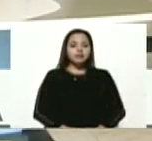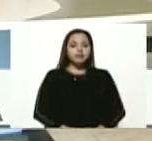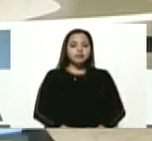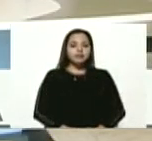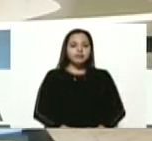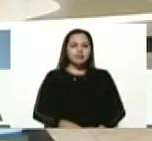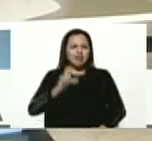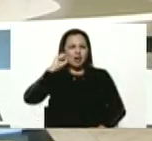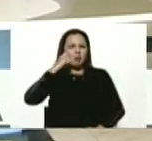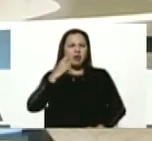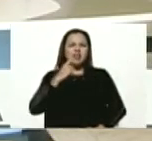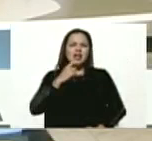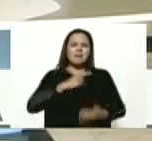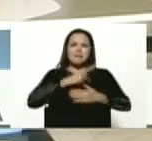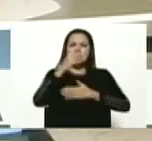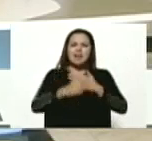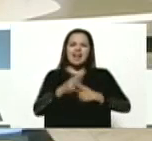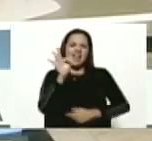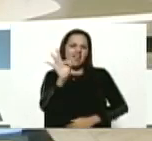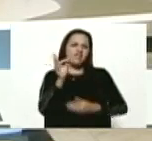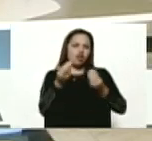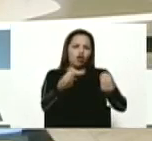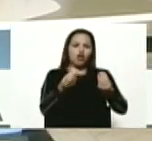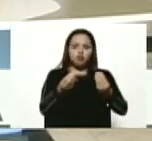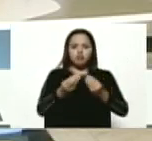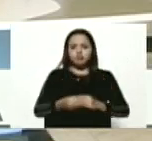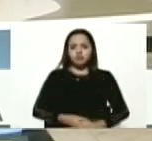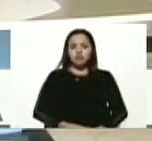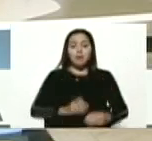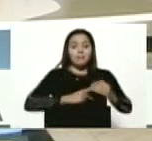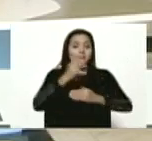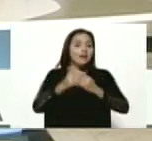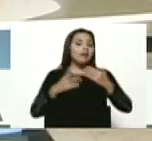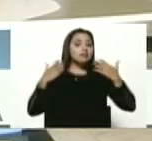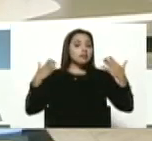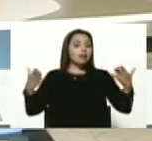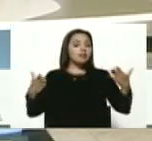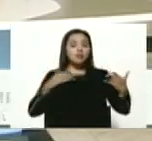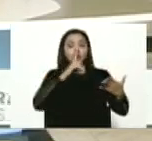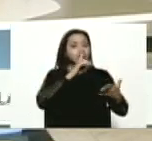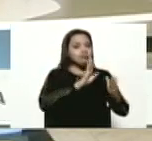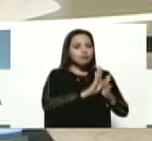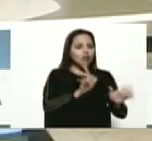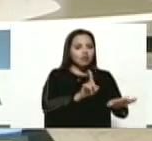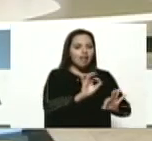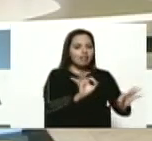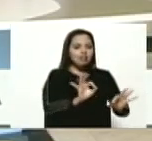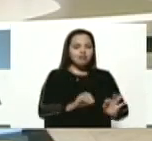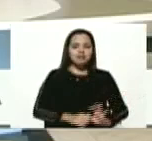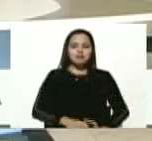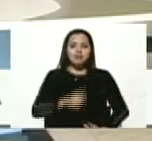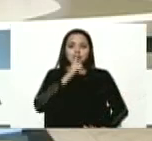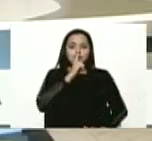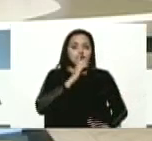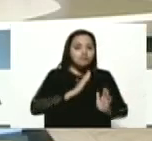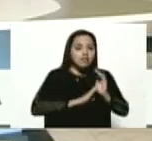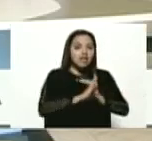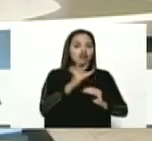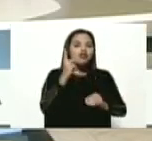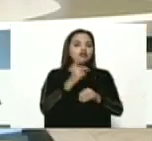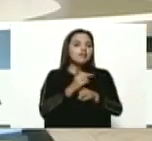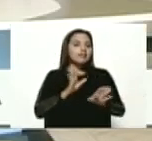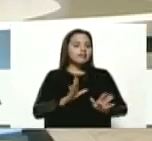F? ¿Cómo marcha el Plan F? Es un plan gigantesco, no digas nada. En silencio tiene que